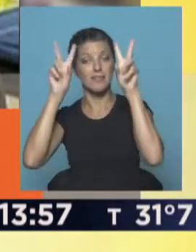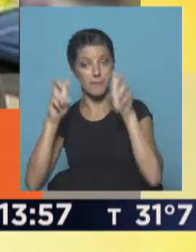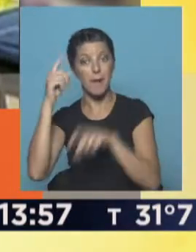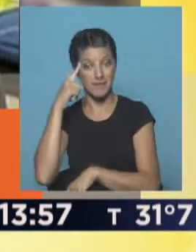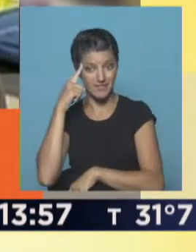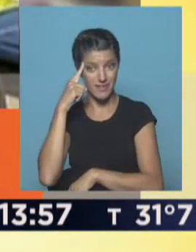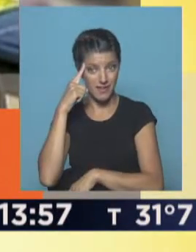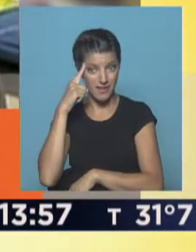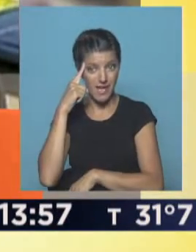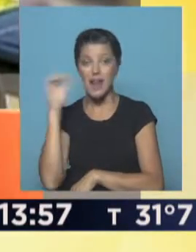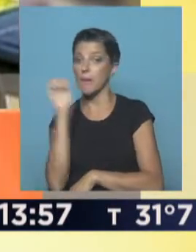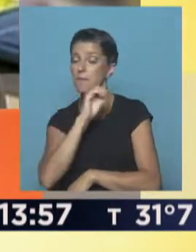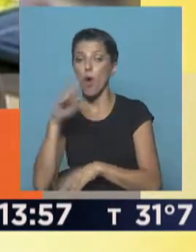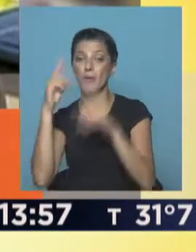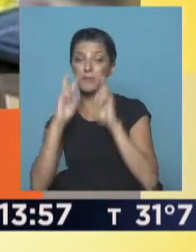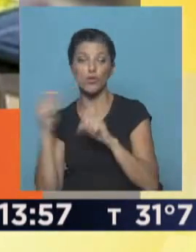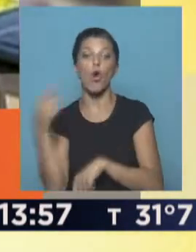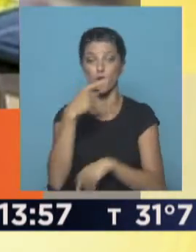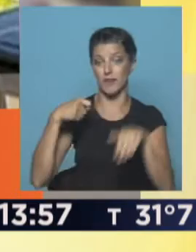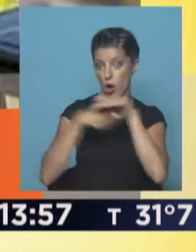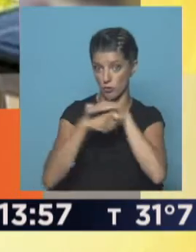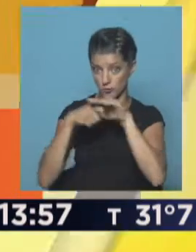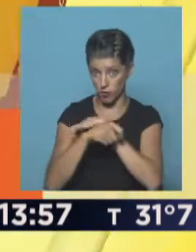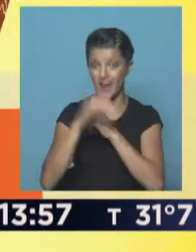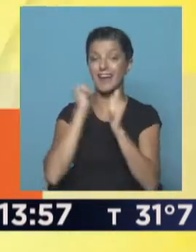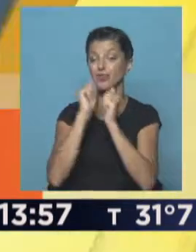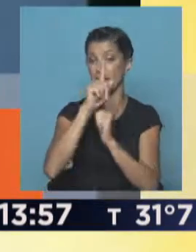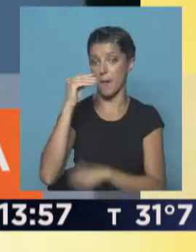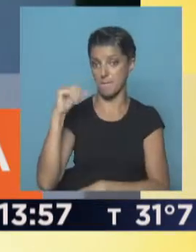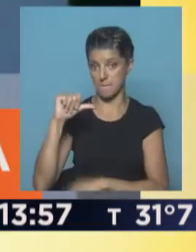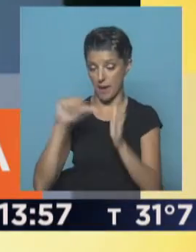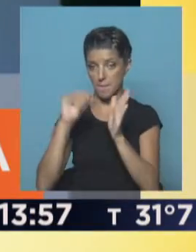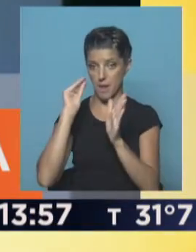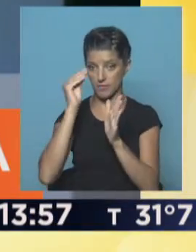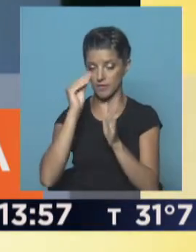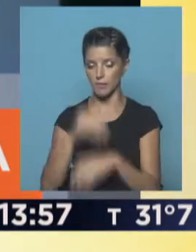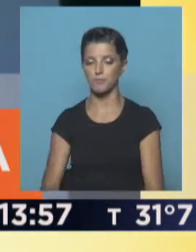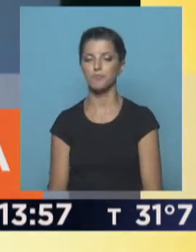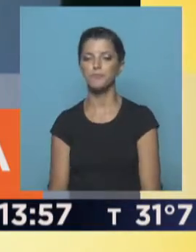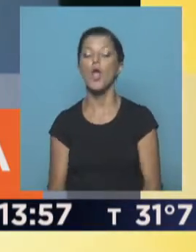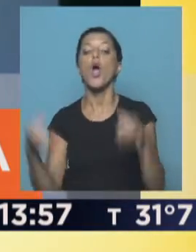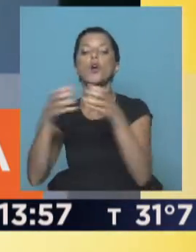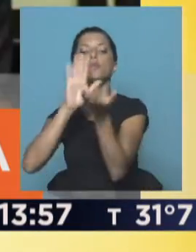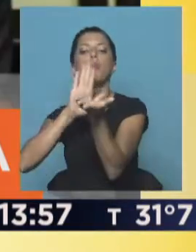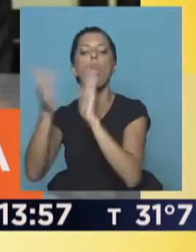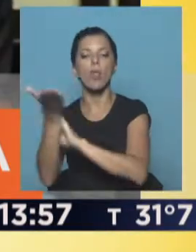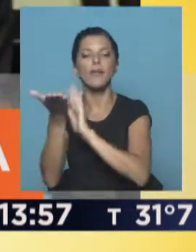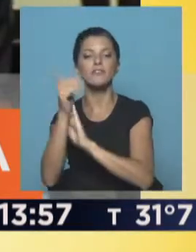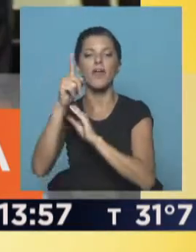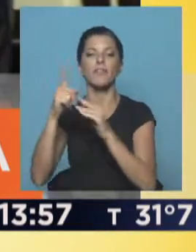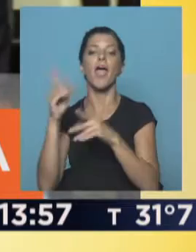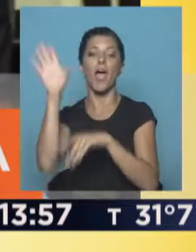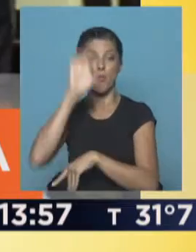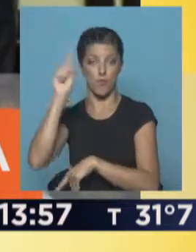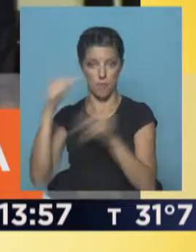la mayor operación contra la corrupción en la historia de Brasil. Se reúne la ultraderecha europea, los principales líderes desde la